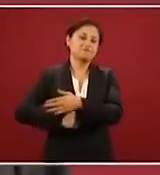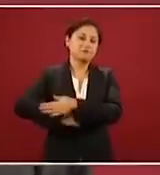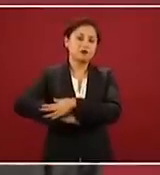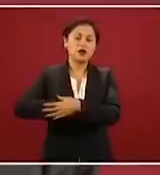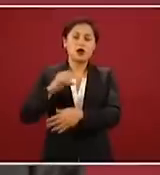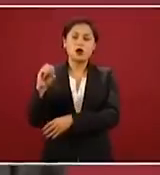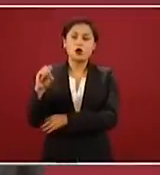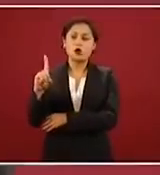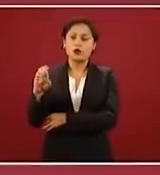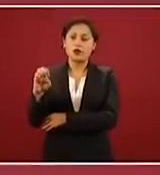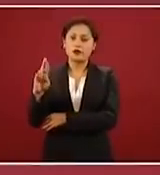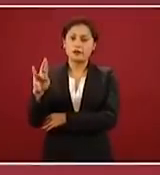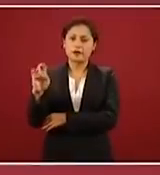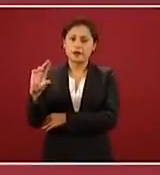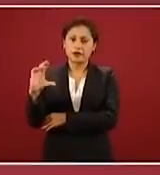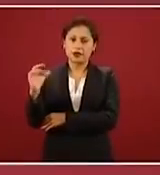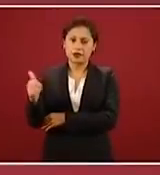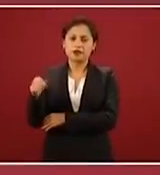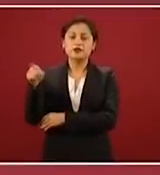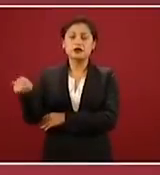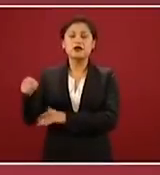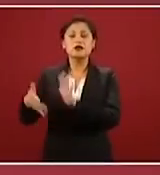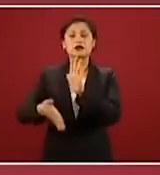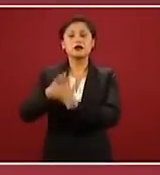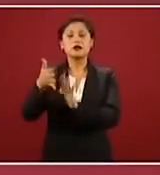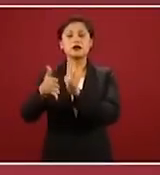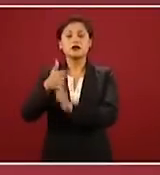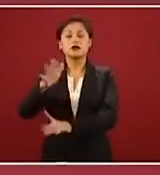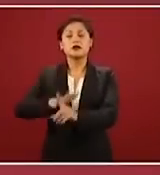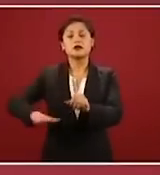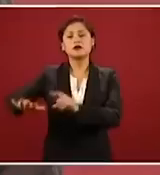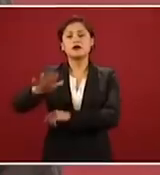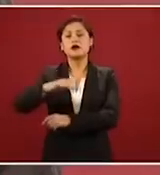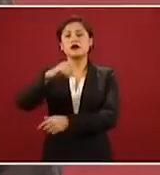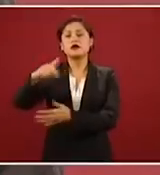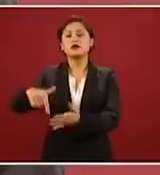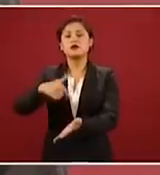construcción de esta planta de polietileno